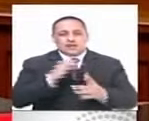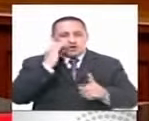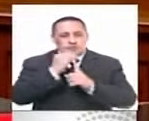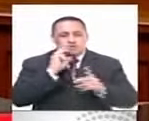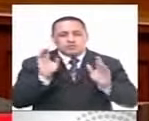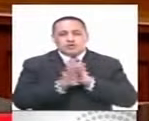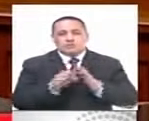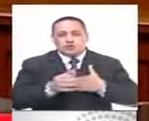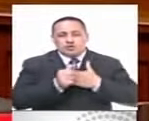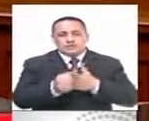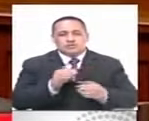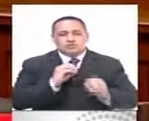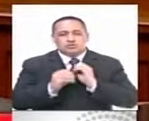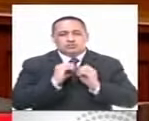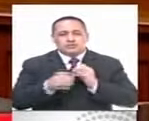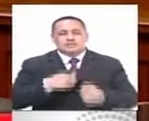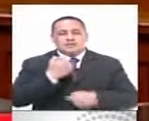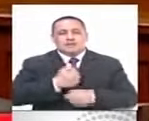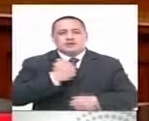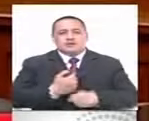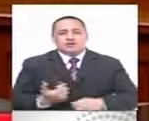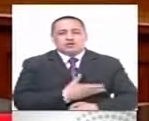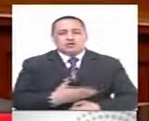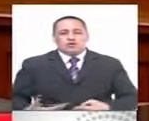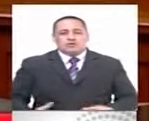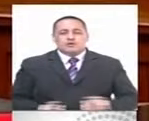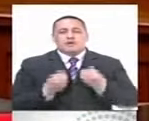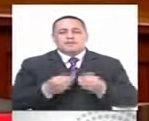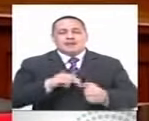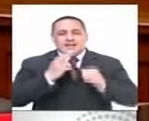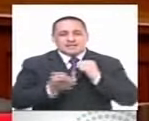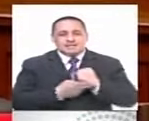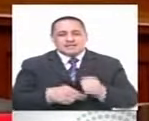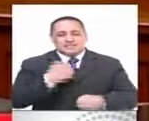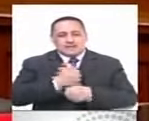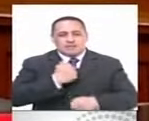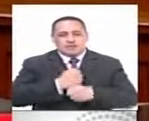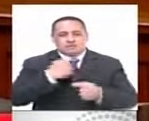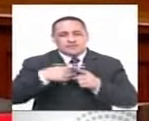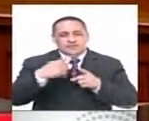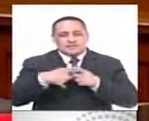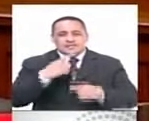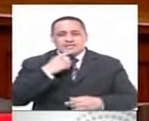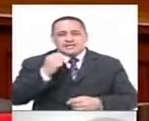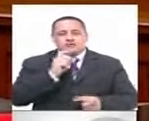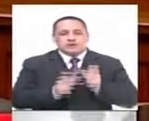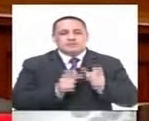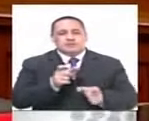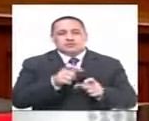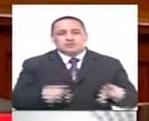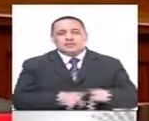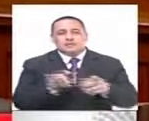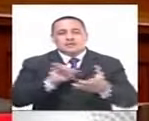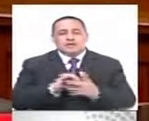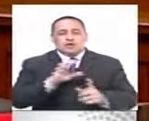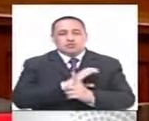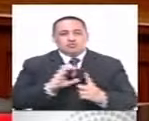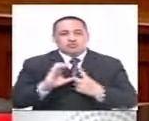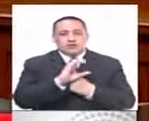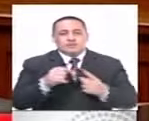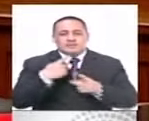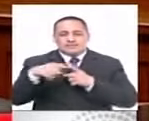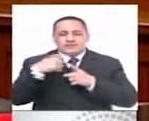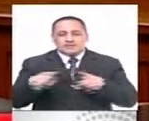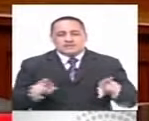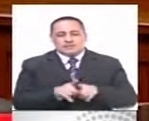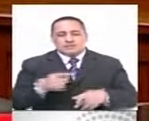es orientar y articular la acción del Estado para garantizar el ejercicio de los derechos de la población culturalmente diversa